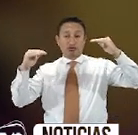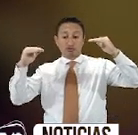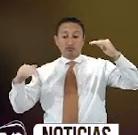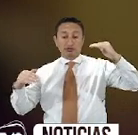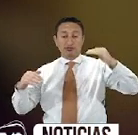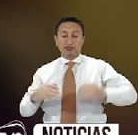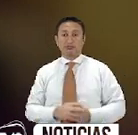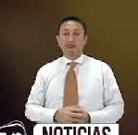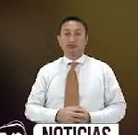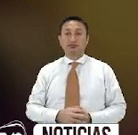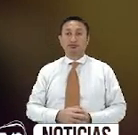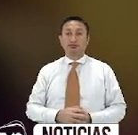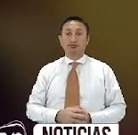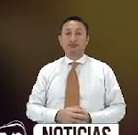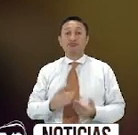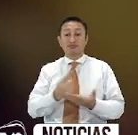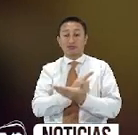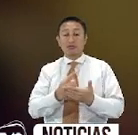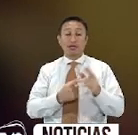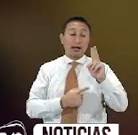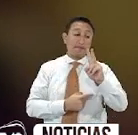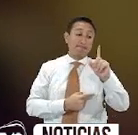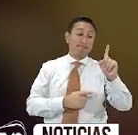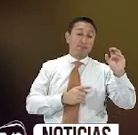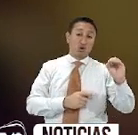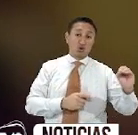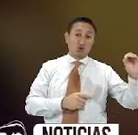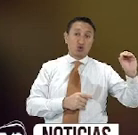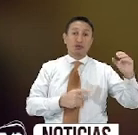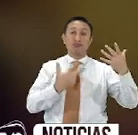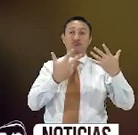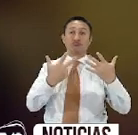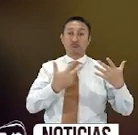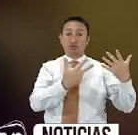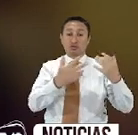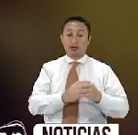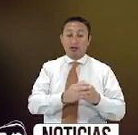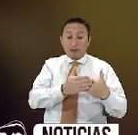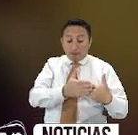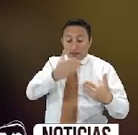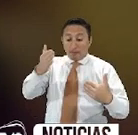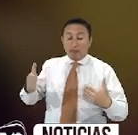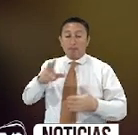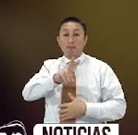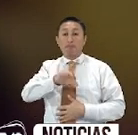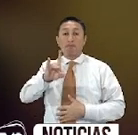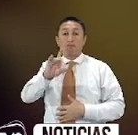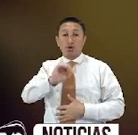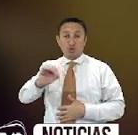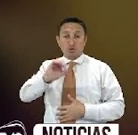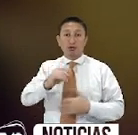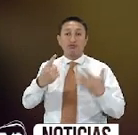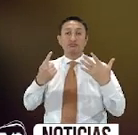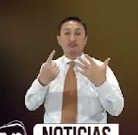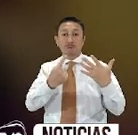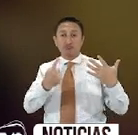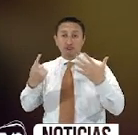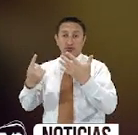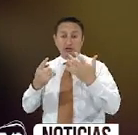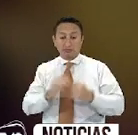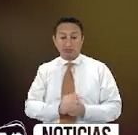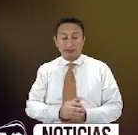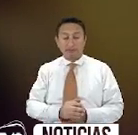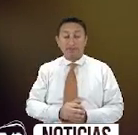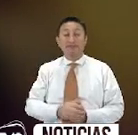zonas residenciales. La semana del 21 de octubre serán de 8 horas. La semana del 28 de octubre de 6 horas y